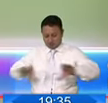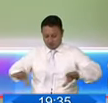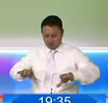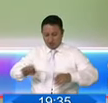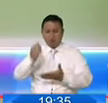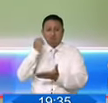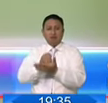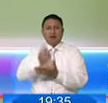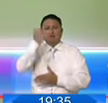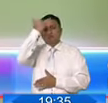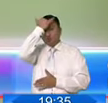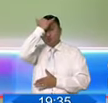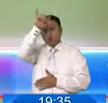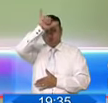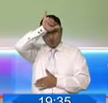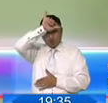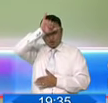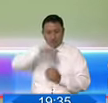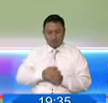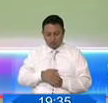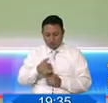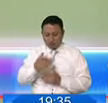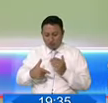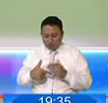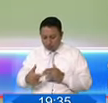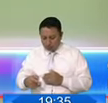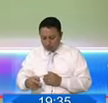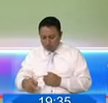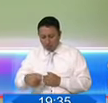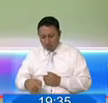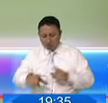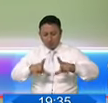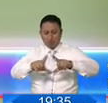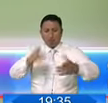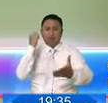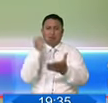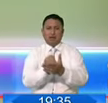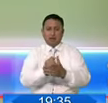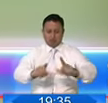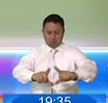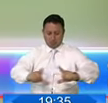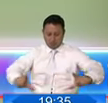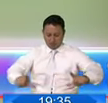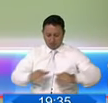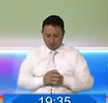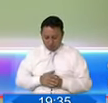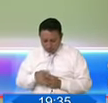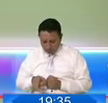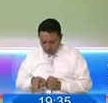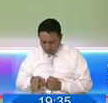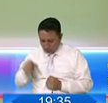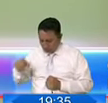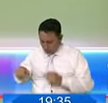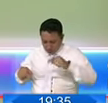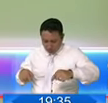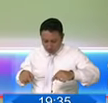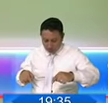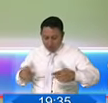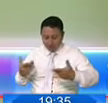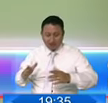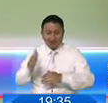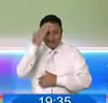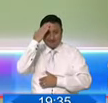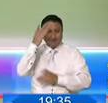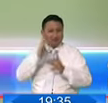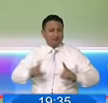una placa un vehículo eso nos facilitó tener datos